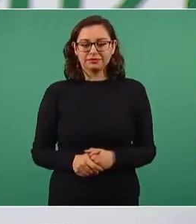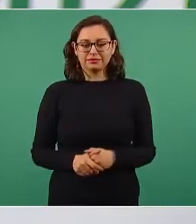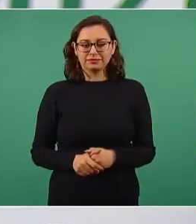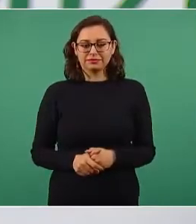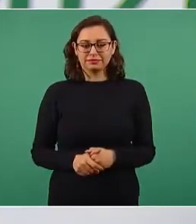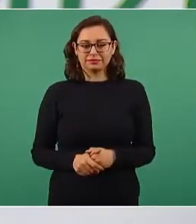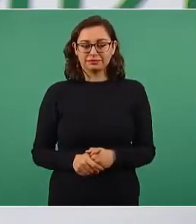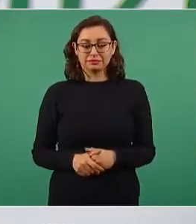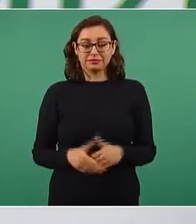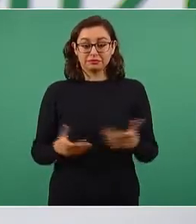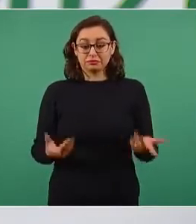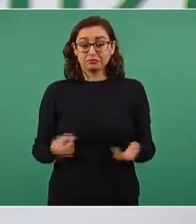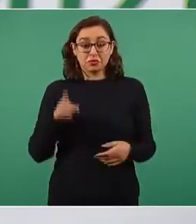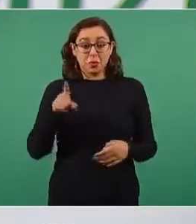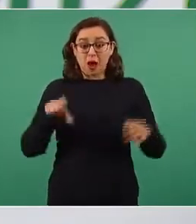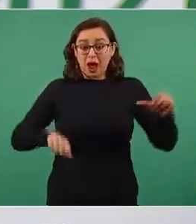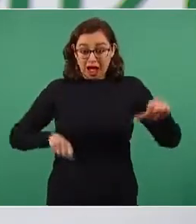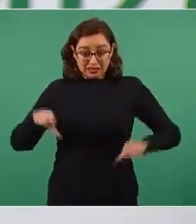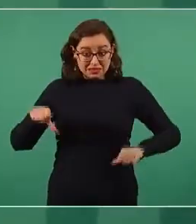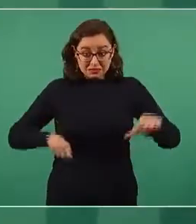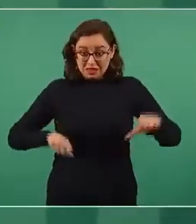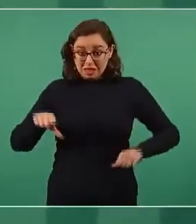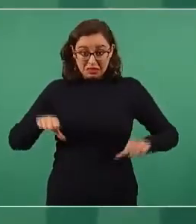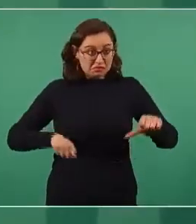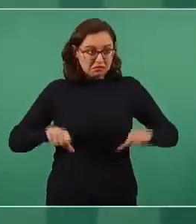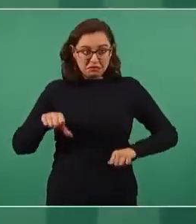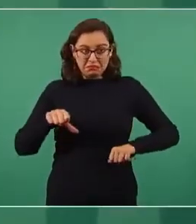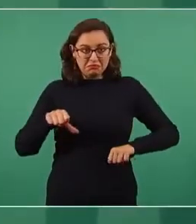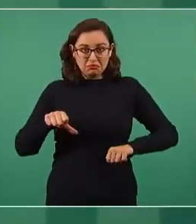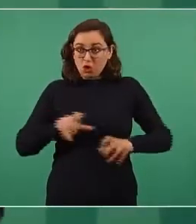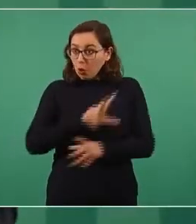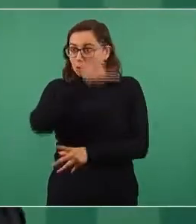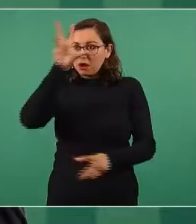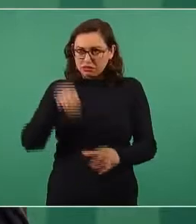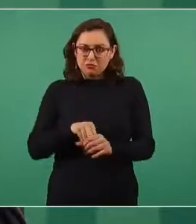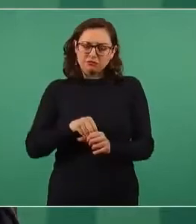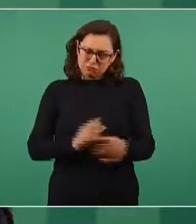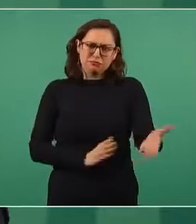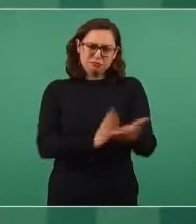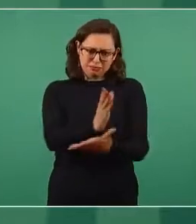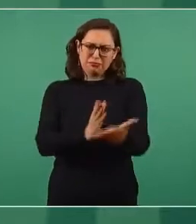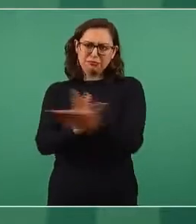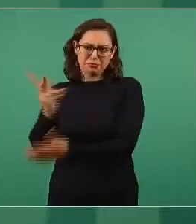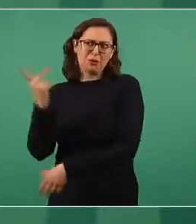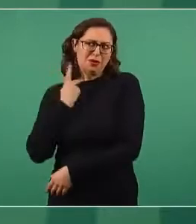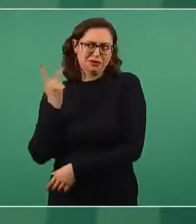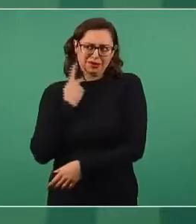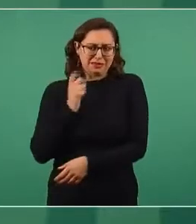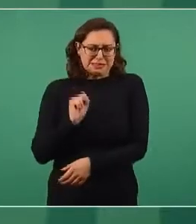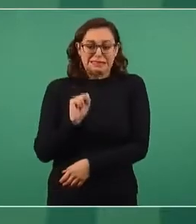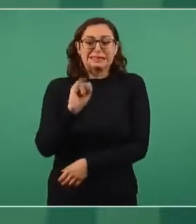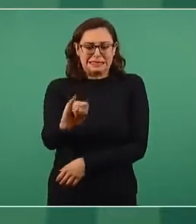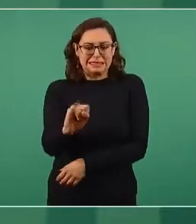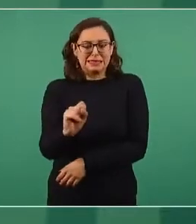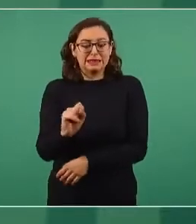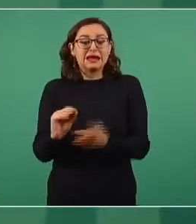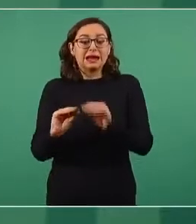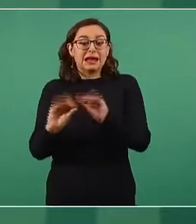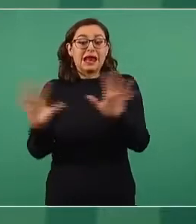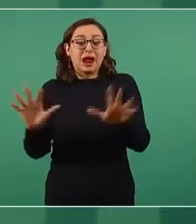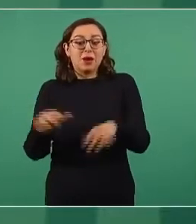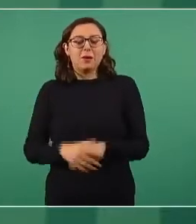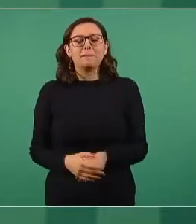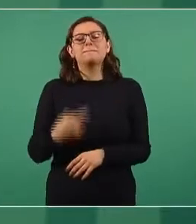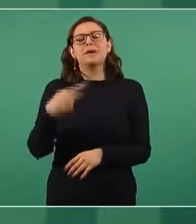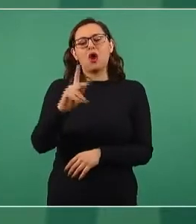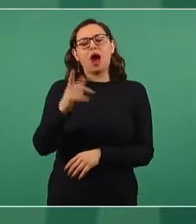casi cualquier actividad que hagas. Hay organizaciones que representan diversas causas, pero si México financiara en